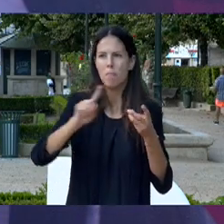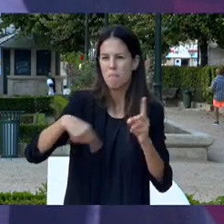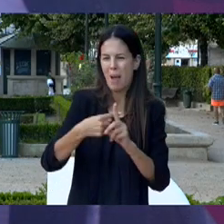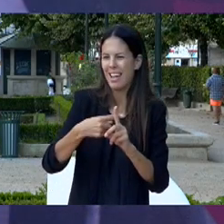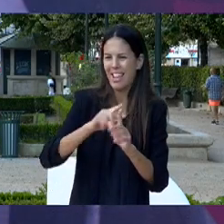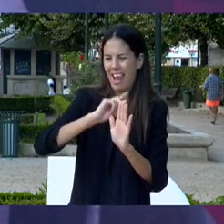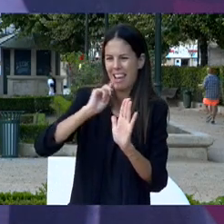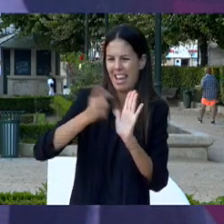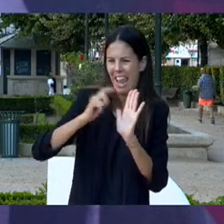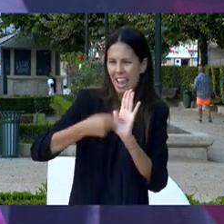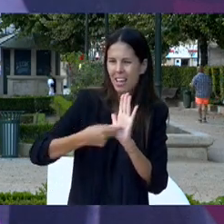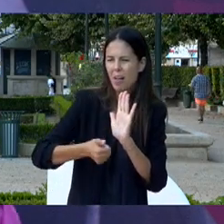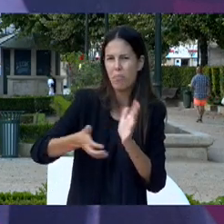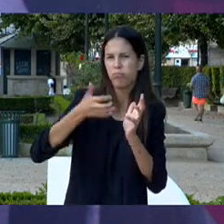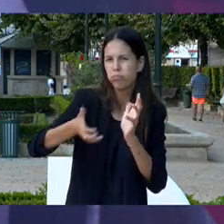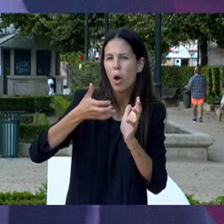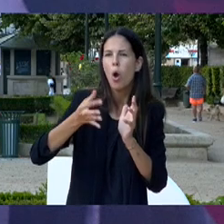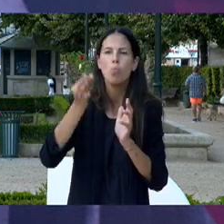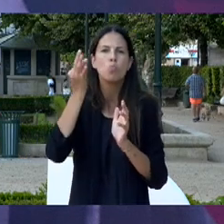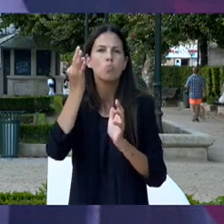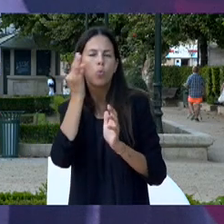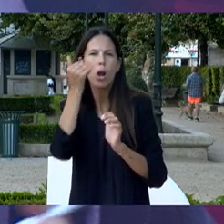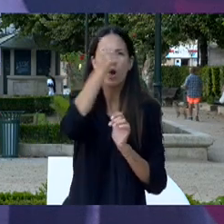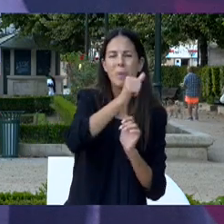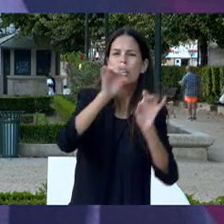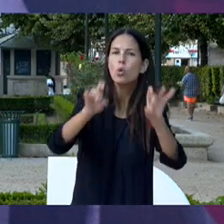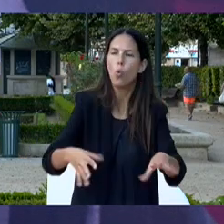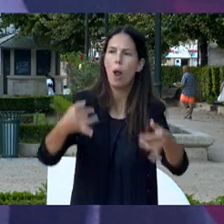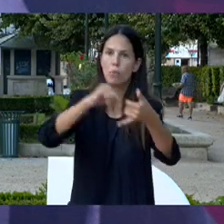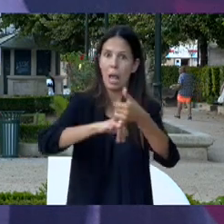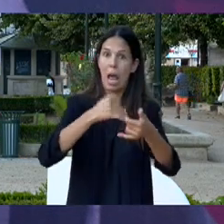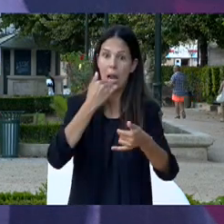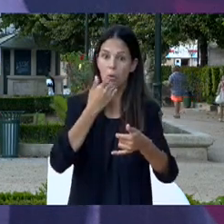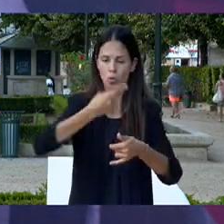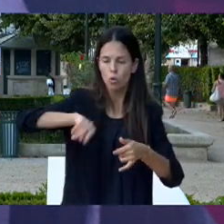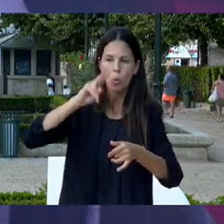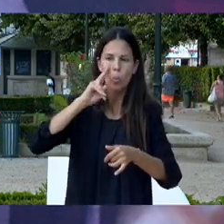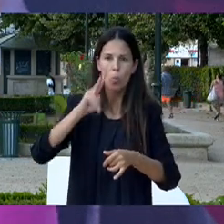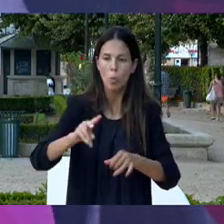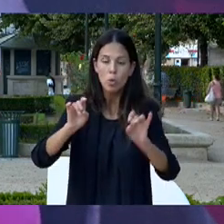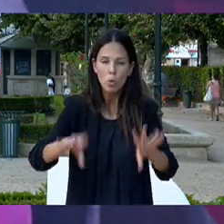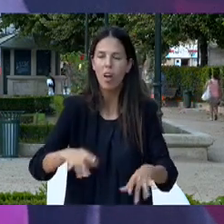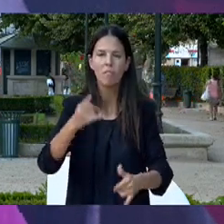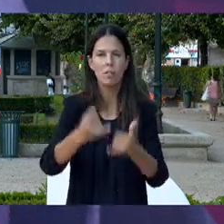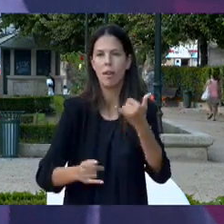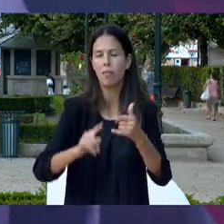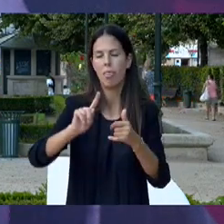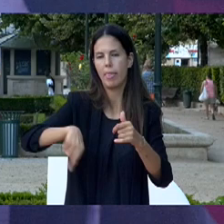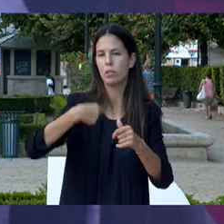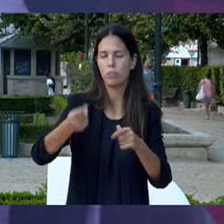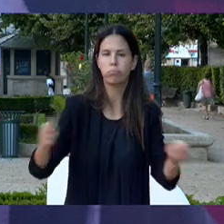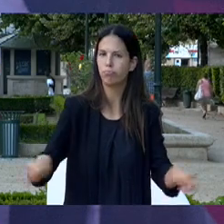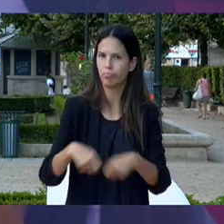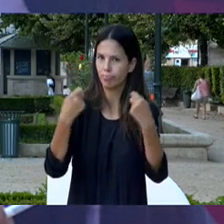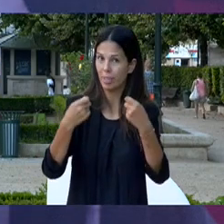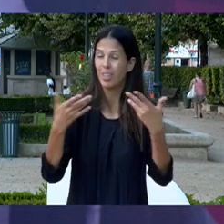moitísimas melloras a muller e o home iguales no matrimonio, que para o que parece obvio, que todo iso vai se desterrar co franquismo despois, non? Entón, a